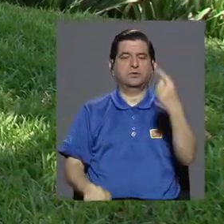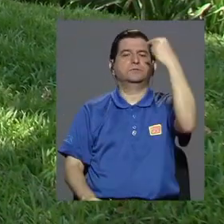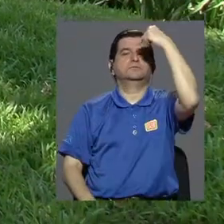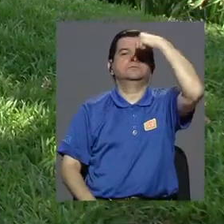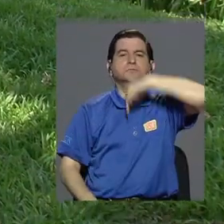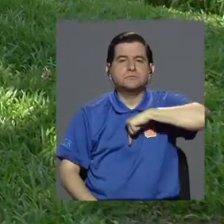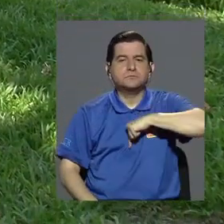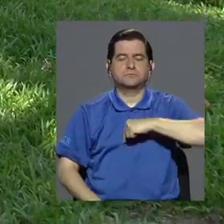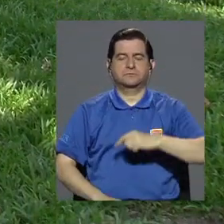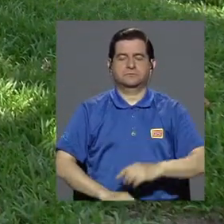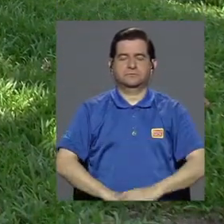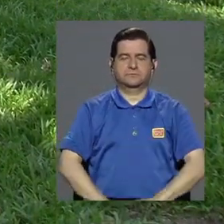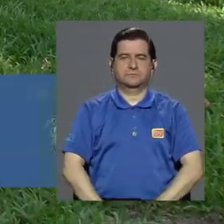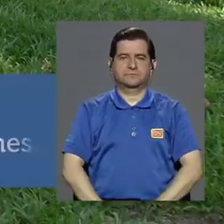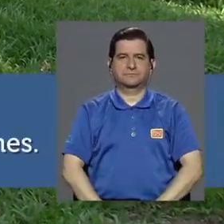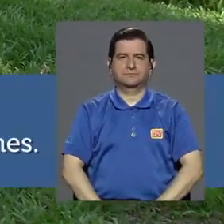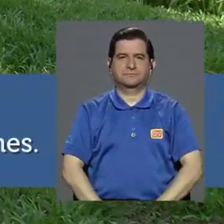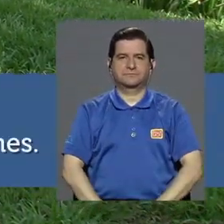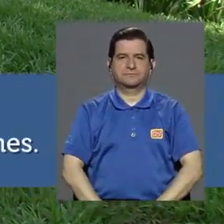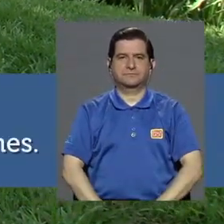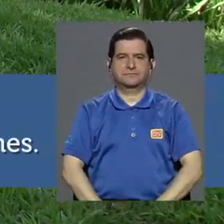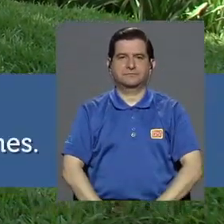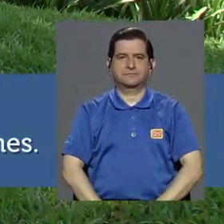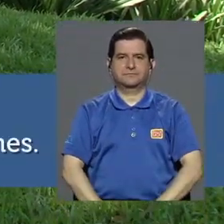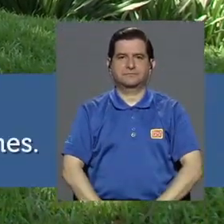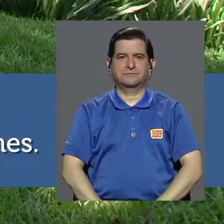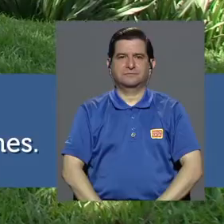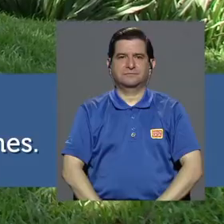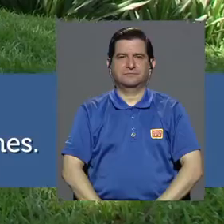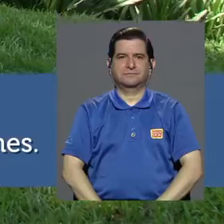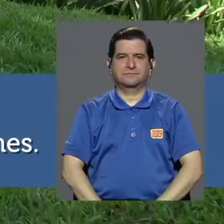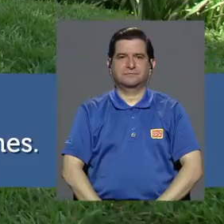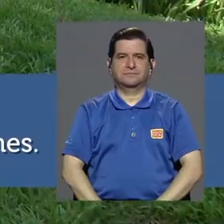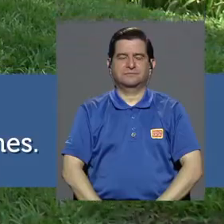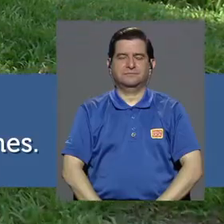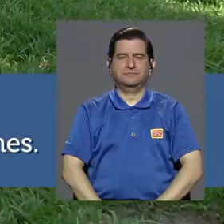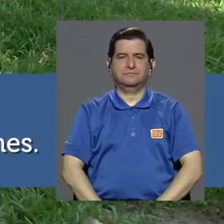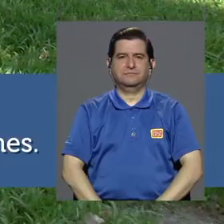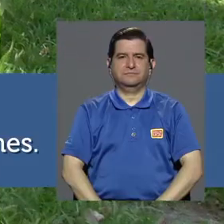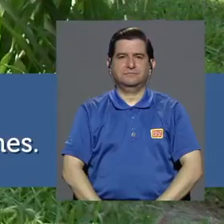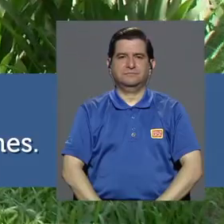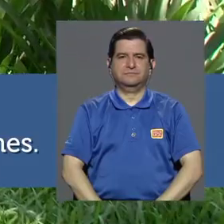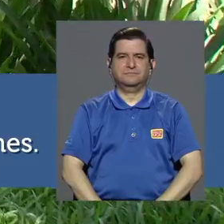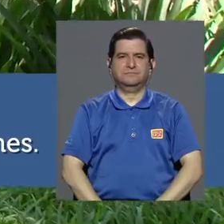descienden, inhalamos. Exhalamos. Inhalamos.